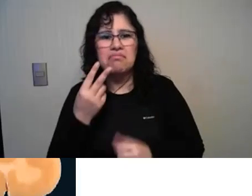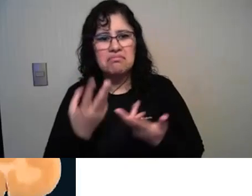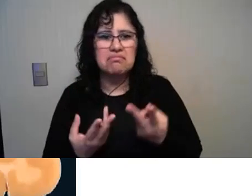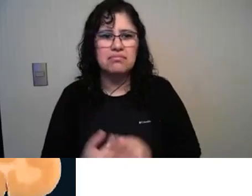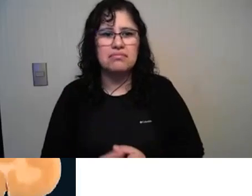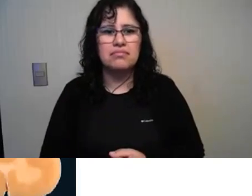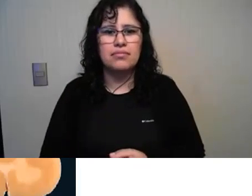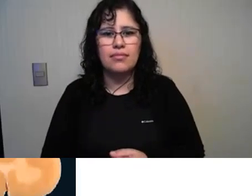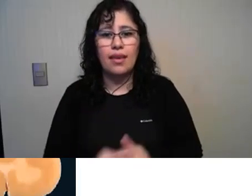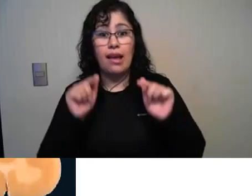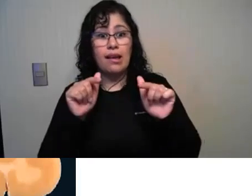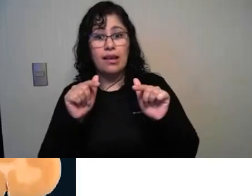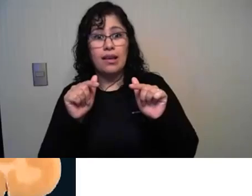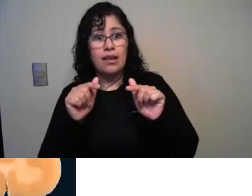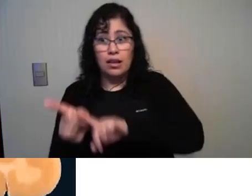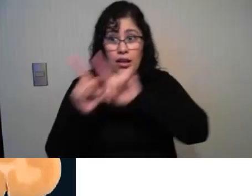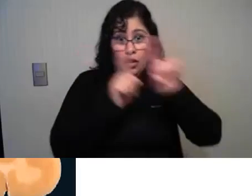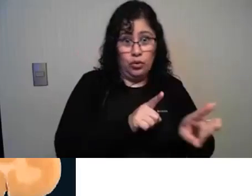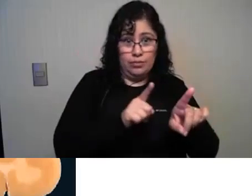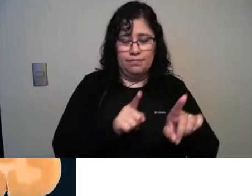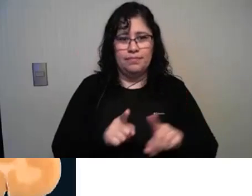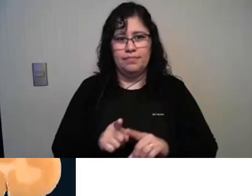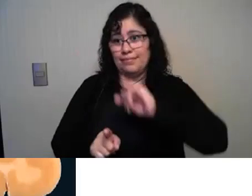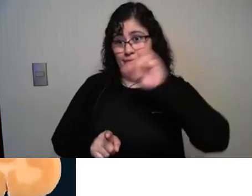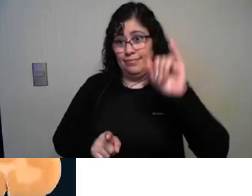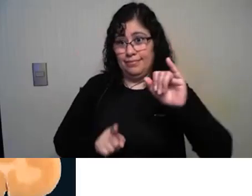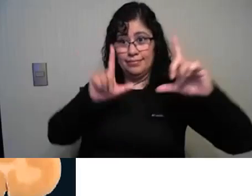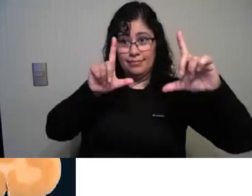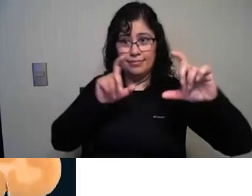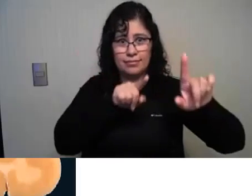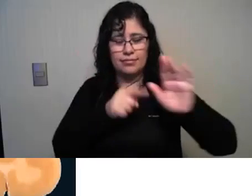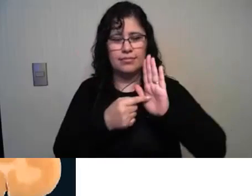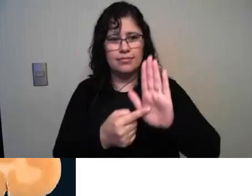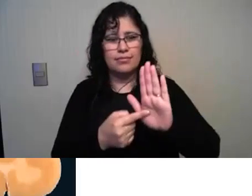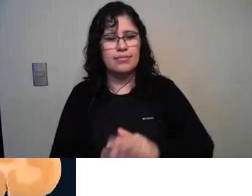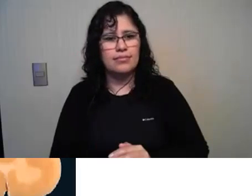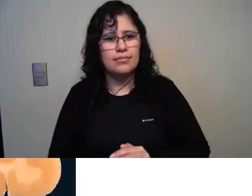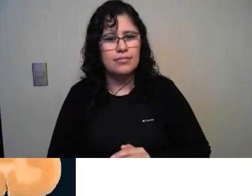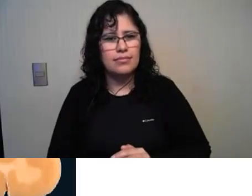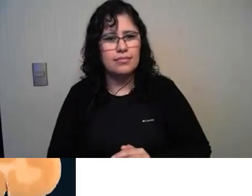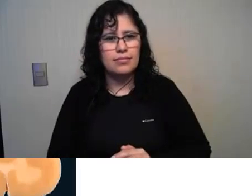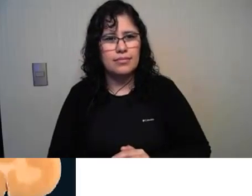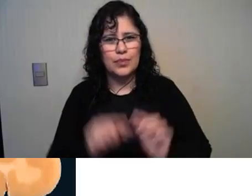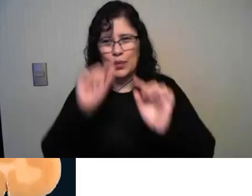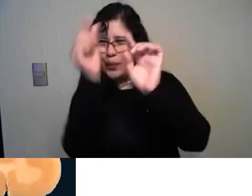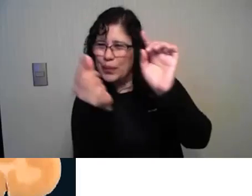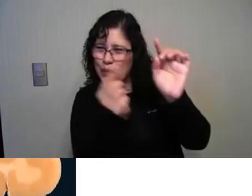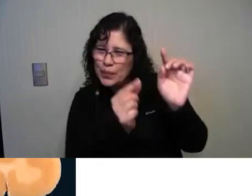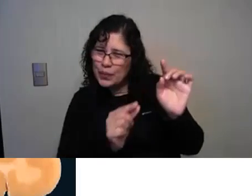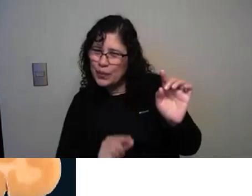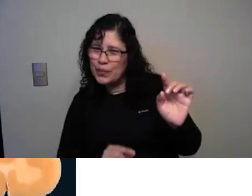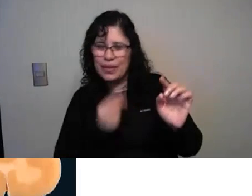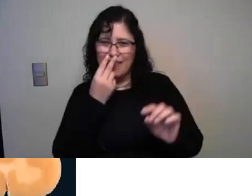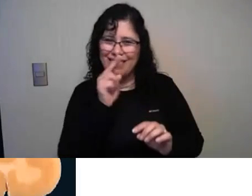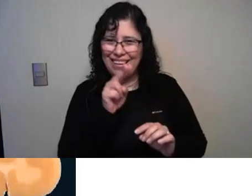Bueno, en esta imagen de la izquierda observamos este elemento que está aquí, que corresponde a